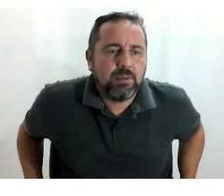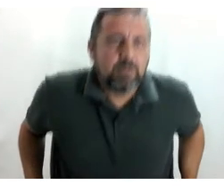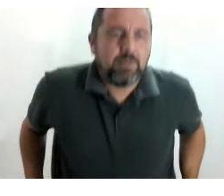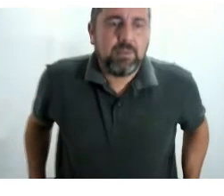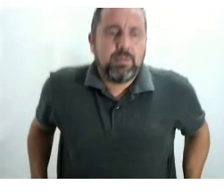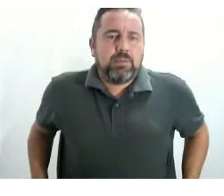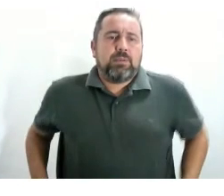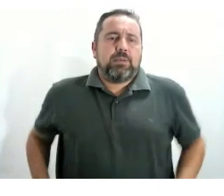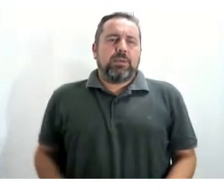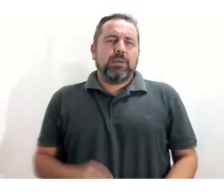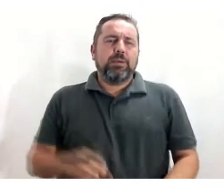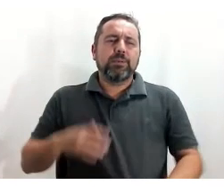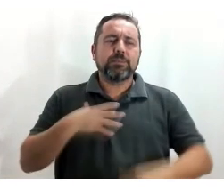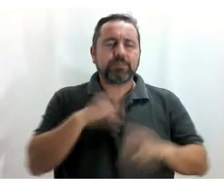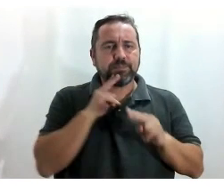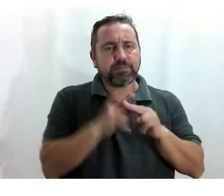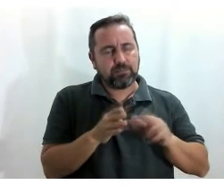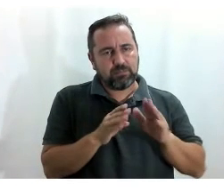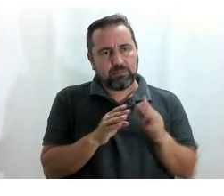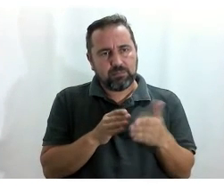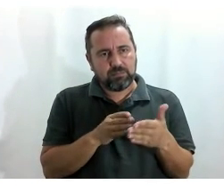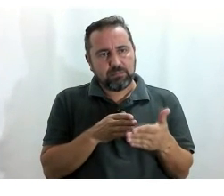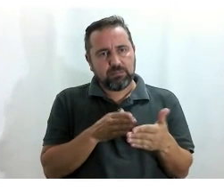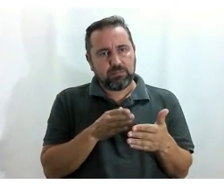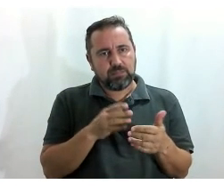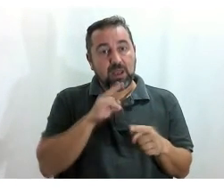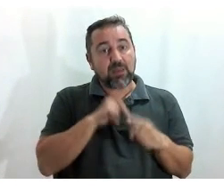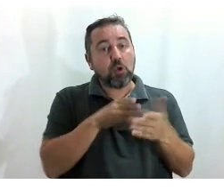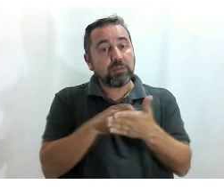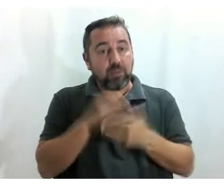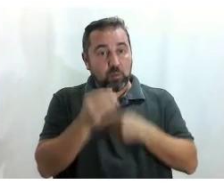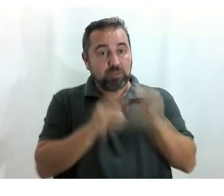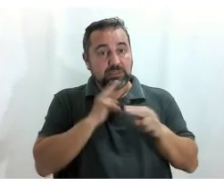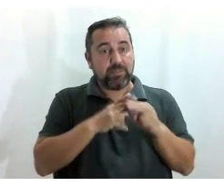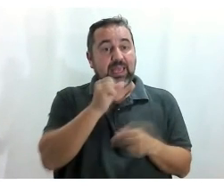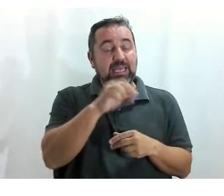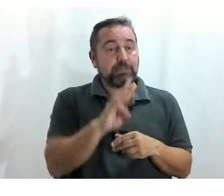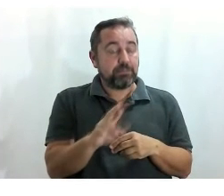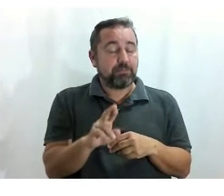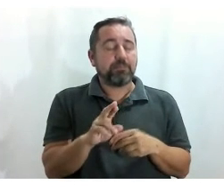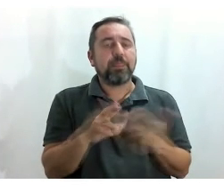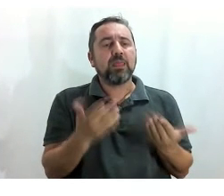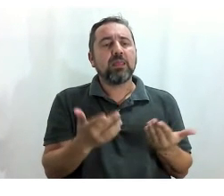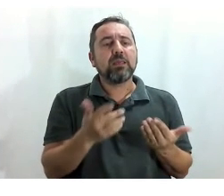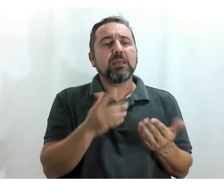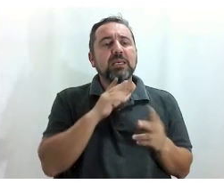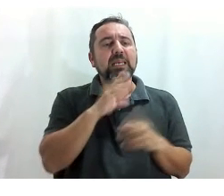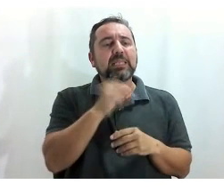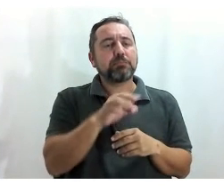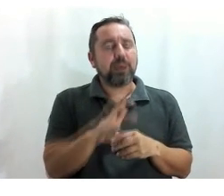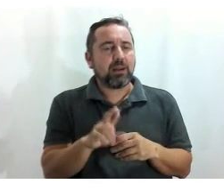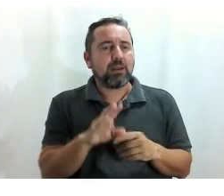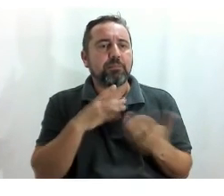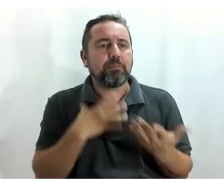Pero, ¿cuáles son los obstáculos que presenta la utilización de CRISPR? Pues la utilización de CRISPR presenta un obstáculo